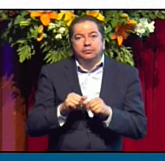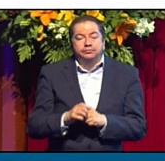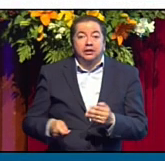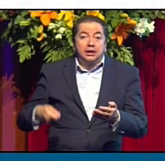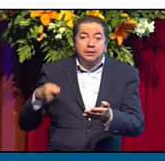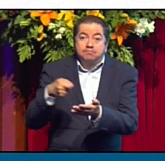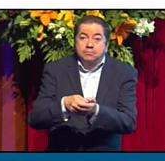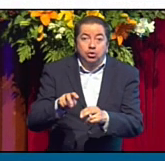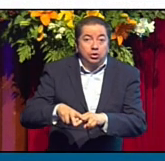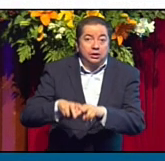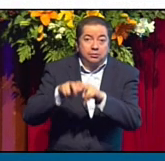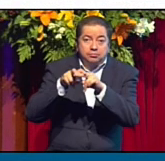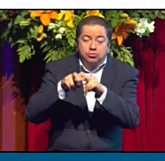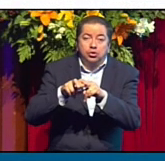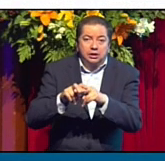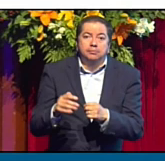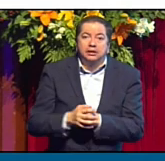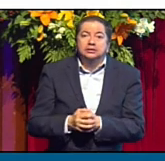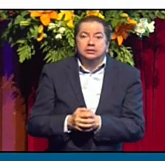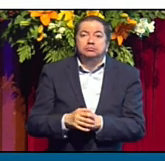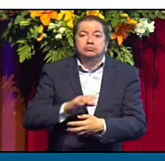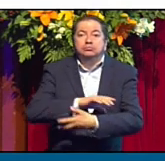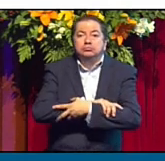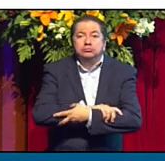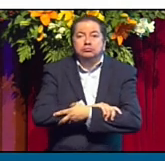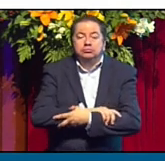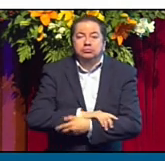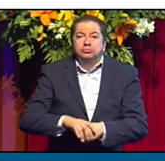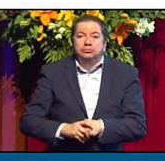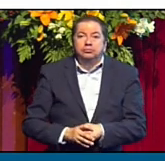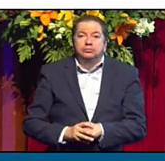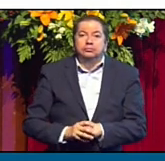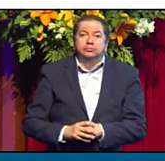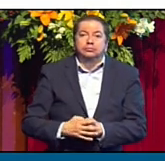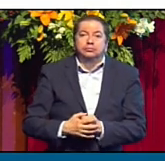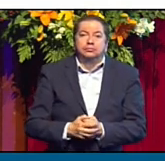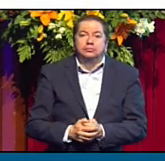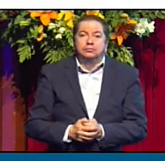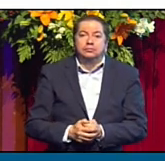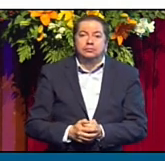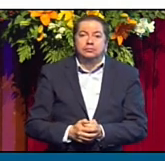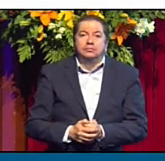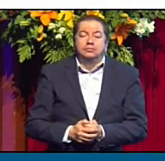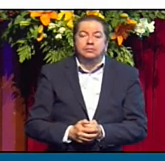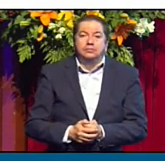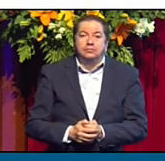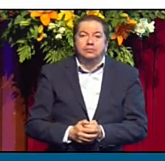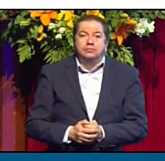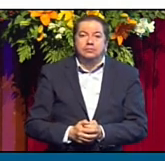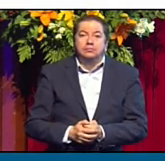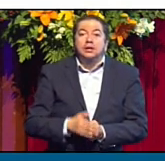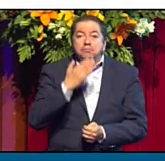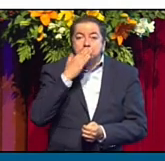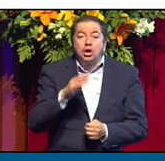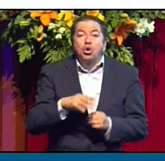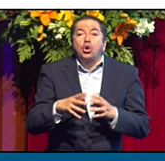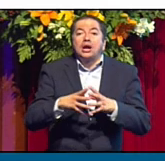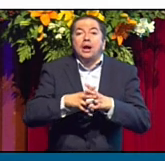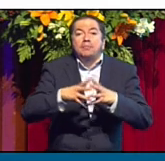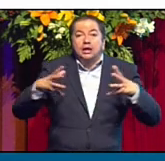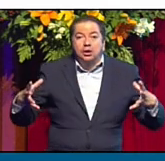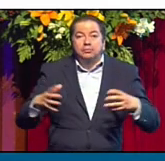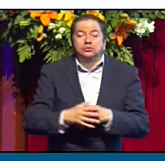Inversión en programas de salud y convenio. Lo hago rapidito, no me queda otra. Mejoramiento y